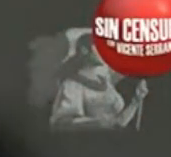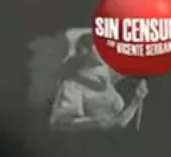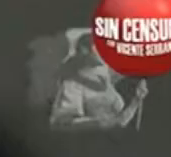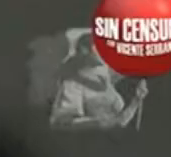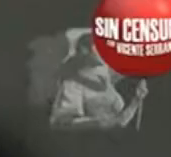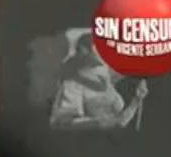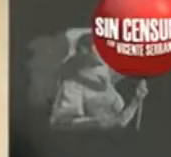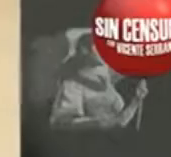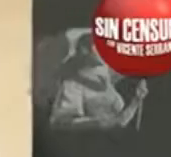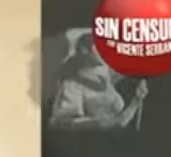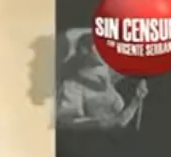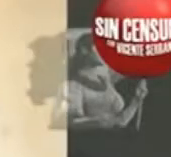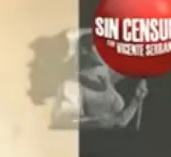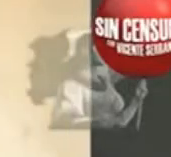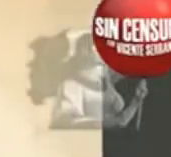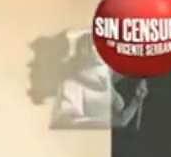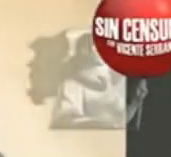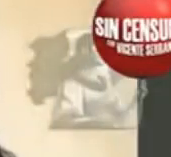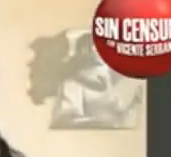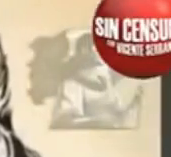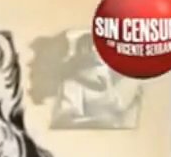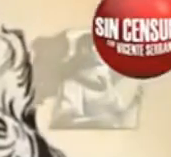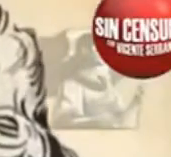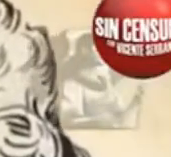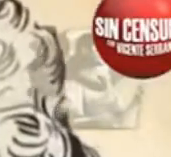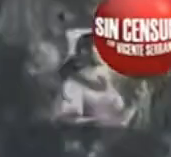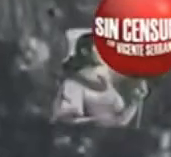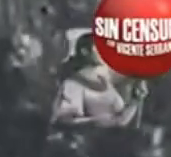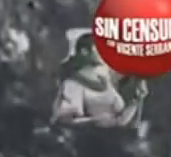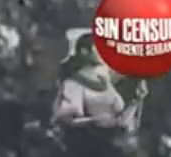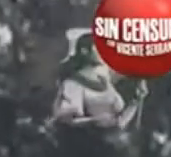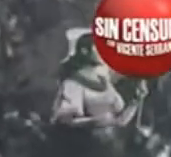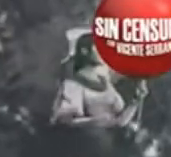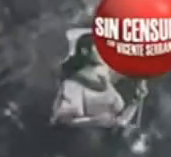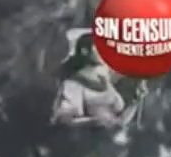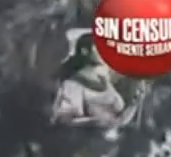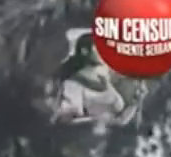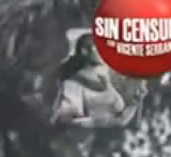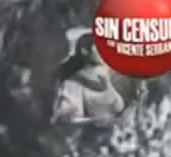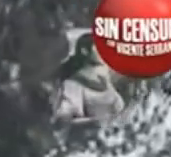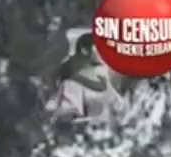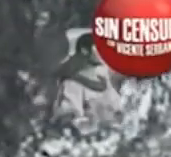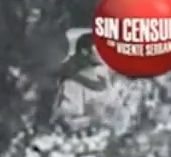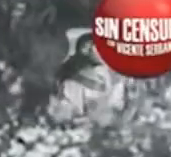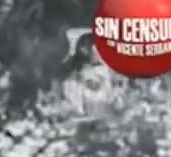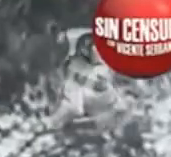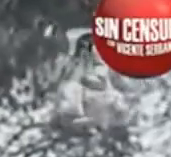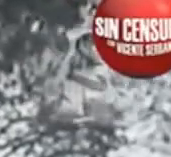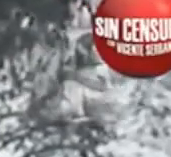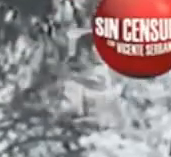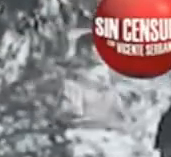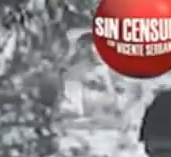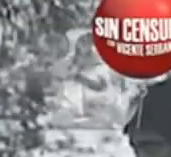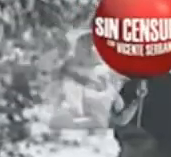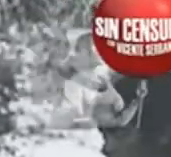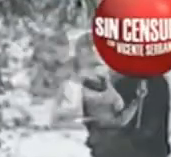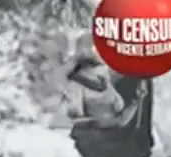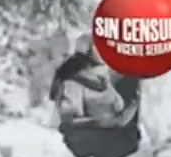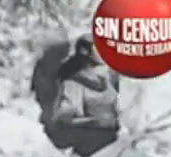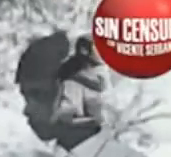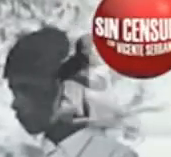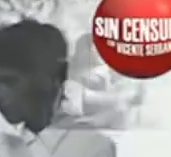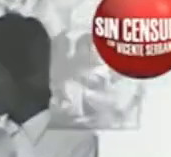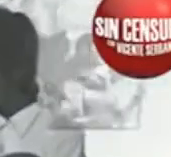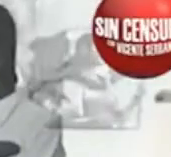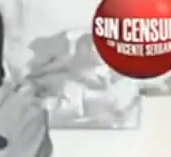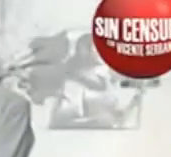una docena de colonias agrícolas en poblaciones indígenas. La base de estas colonias sería una escuela financiada con las ventas de